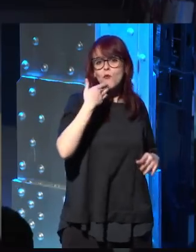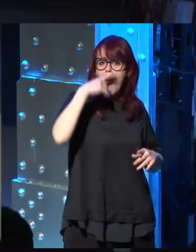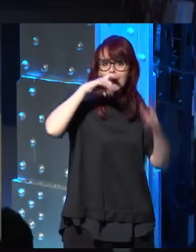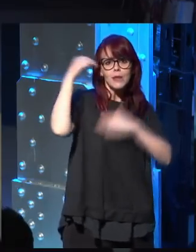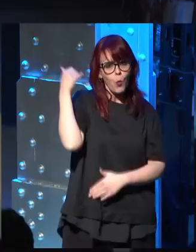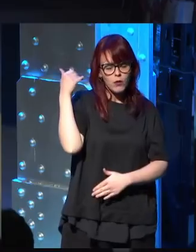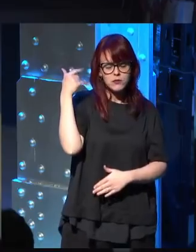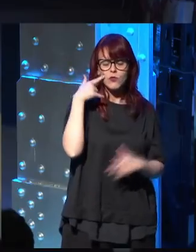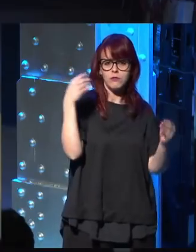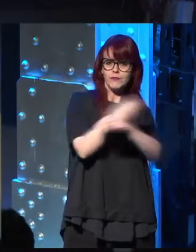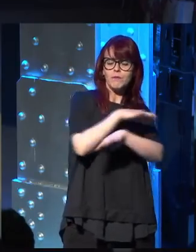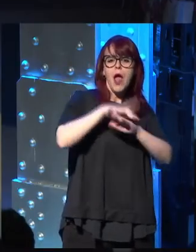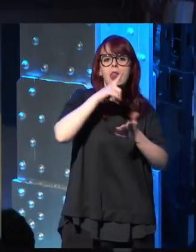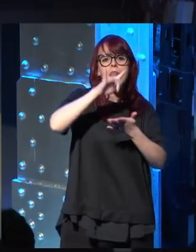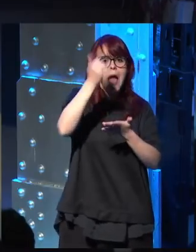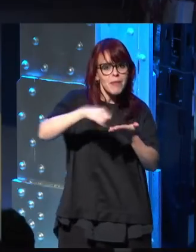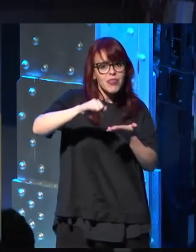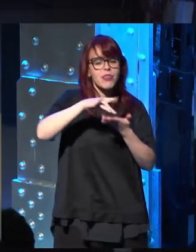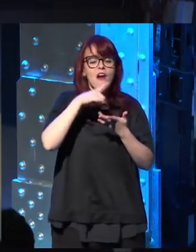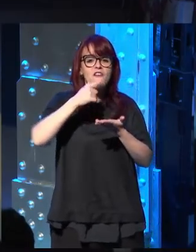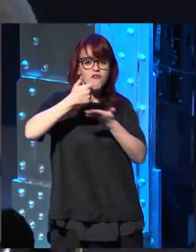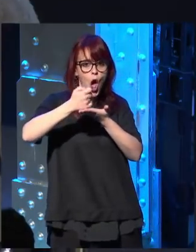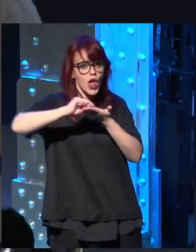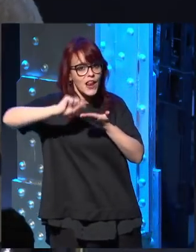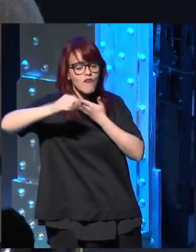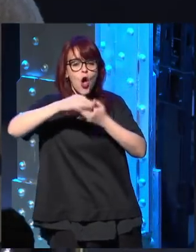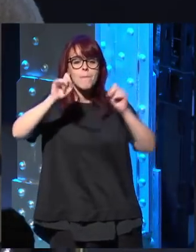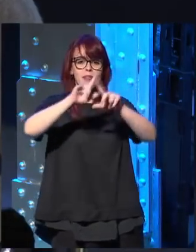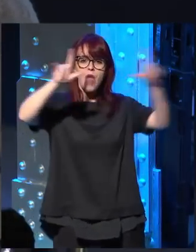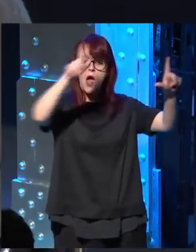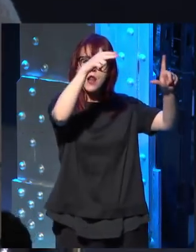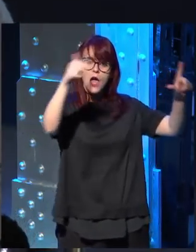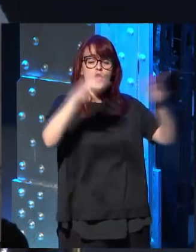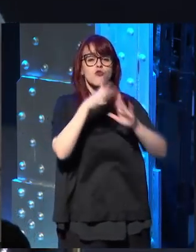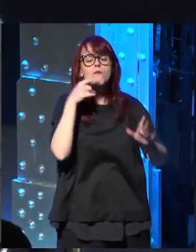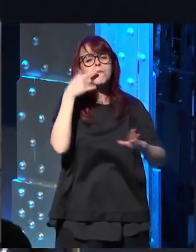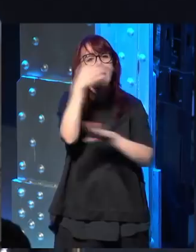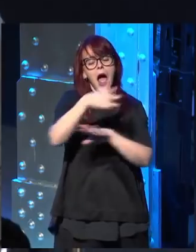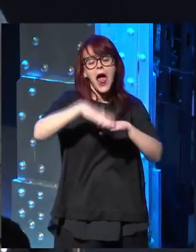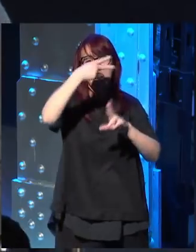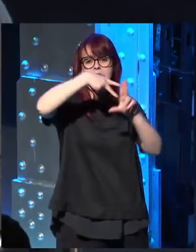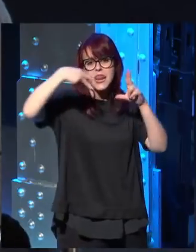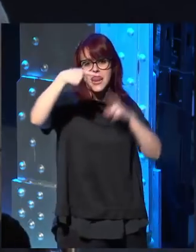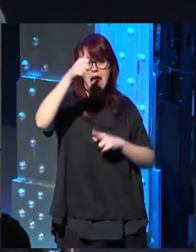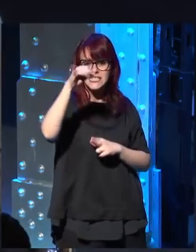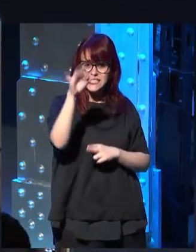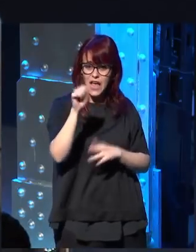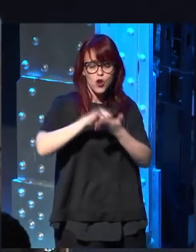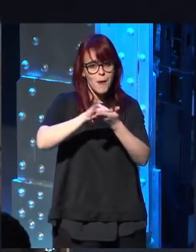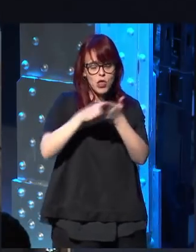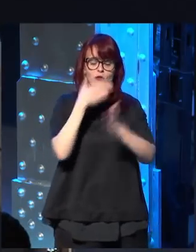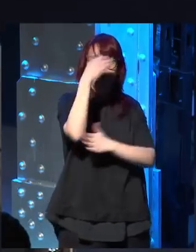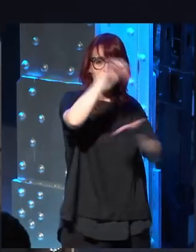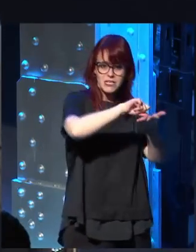¿no? Lápiz, bolígrafo y pizarra. Yo fui una vez a la sede de la NASA en Nueva York. Un amigo